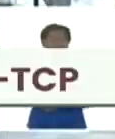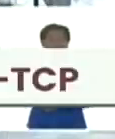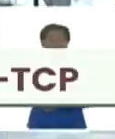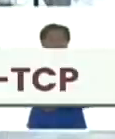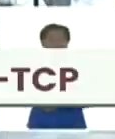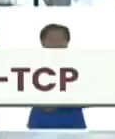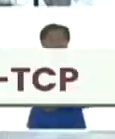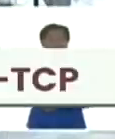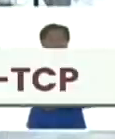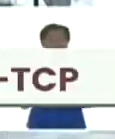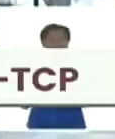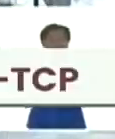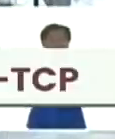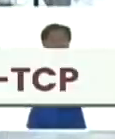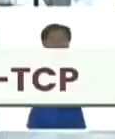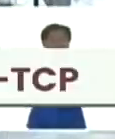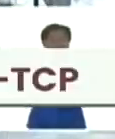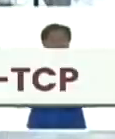terrorista,